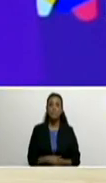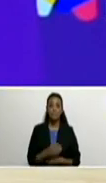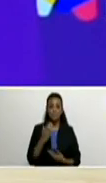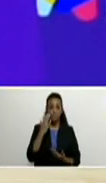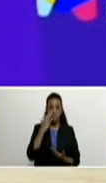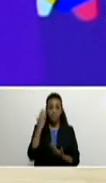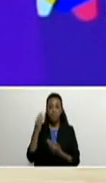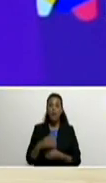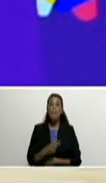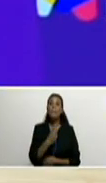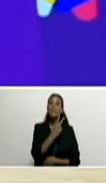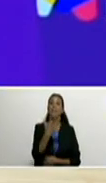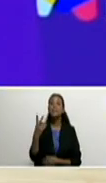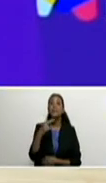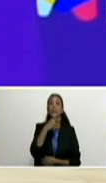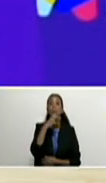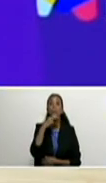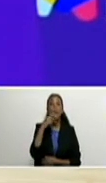25 de octubre.